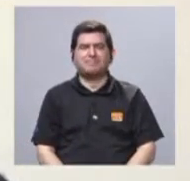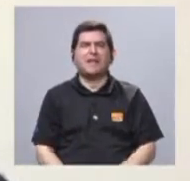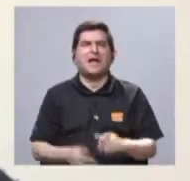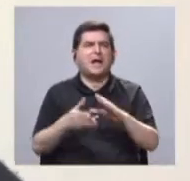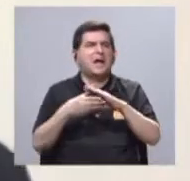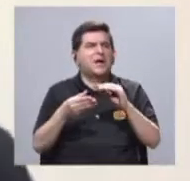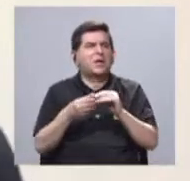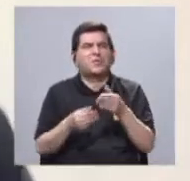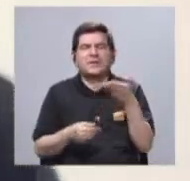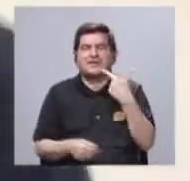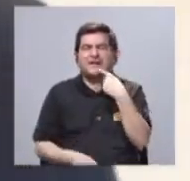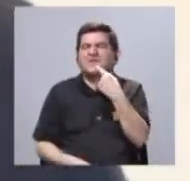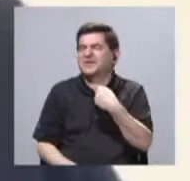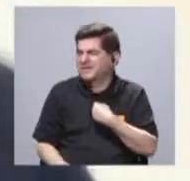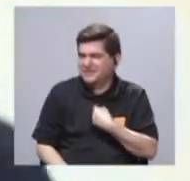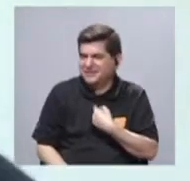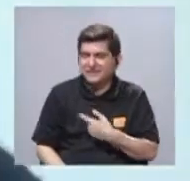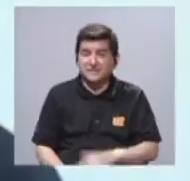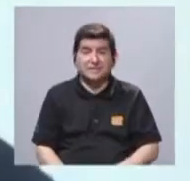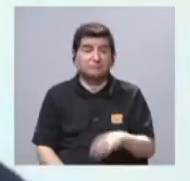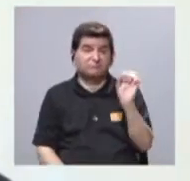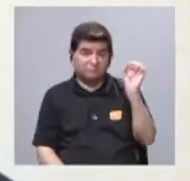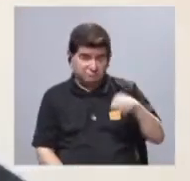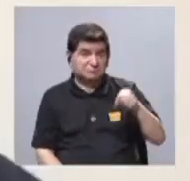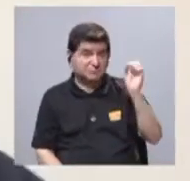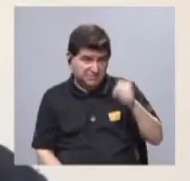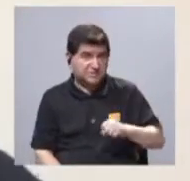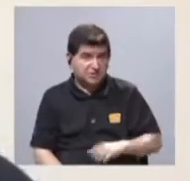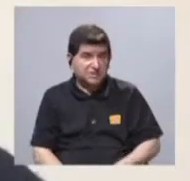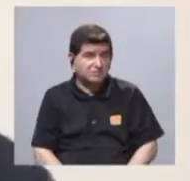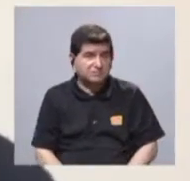¿Qué le puedo comentar sobre esto que me dice? Bueno, sí,